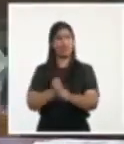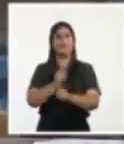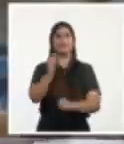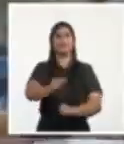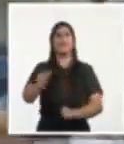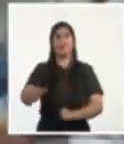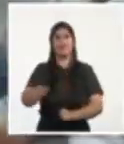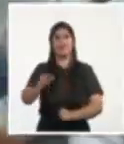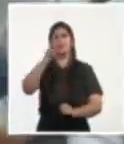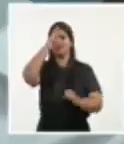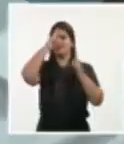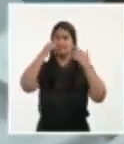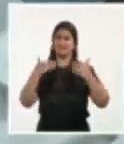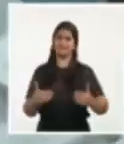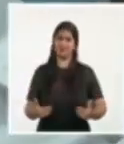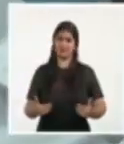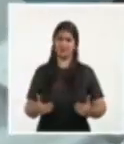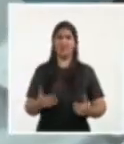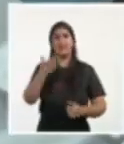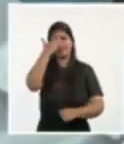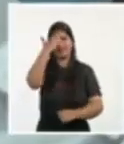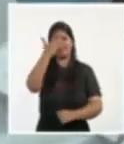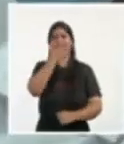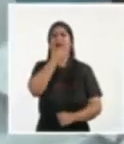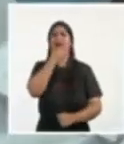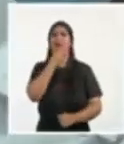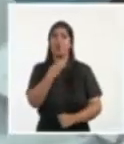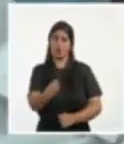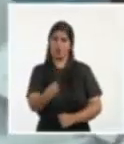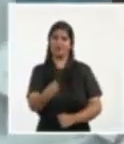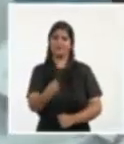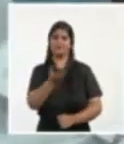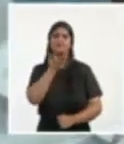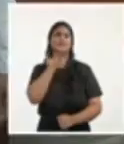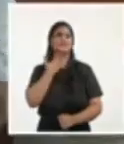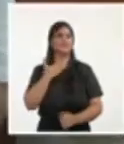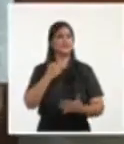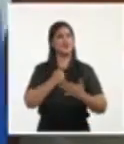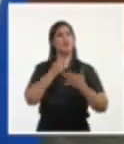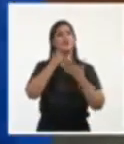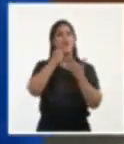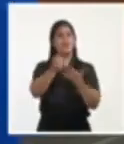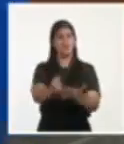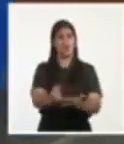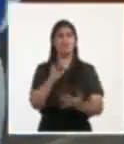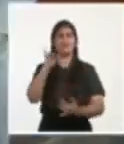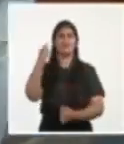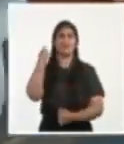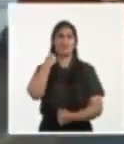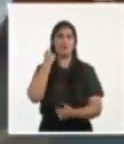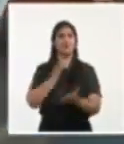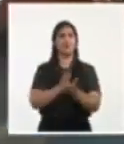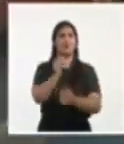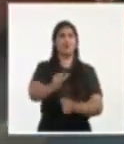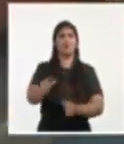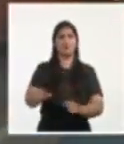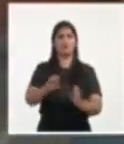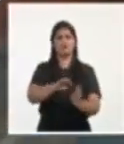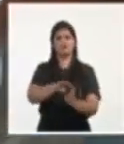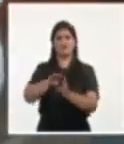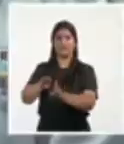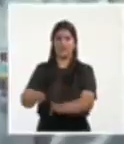Justo también reconocer, y no solo en Matanzas, sino para todo el país, la incorporación de los estudiantes de las ciencias